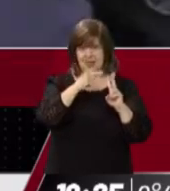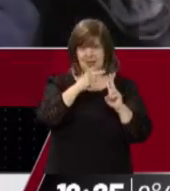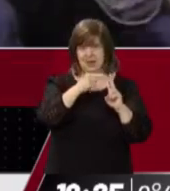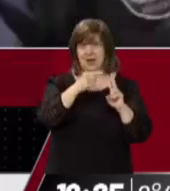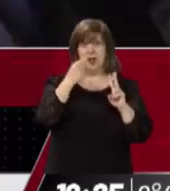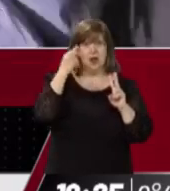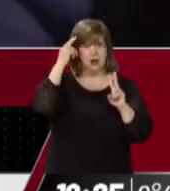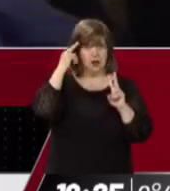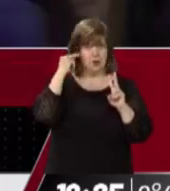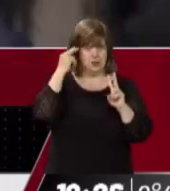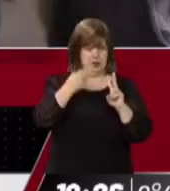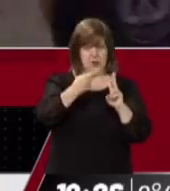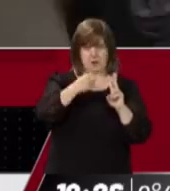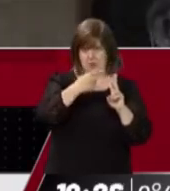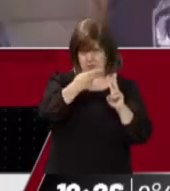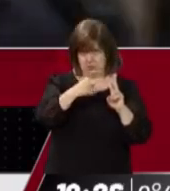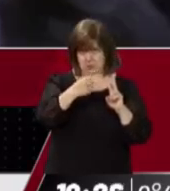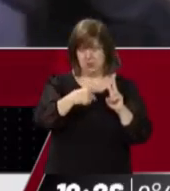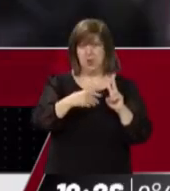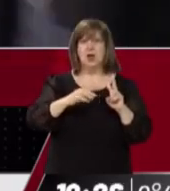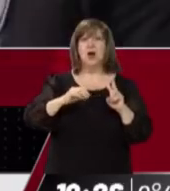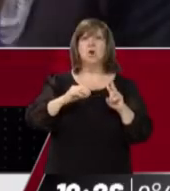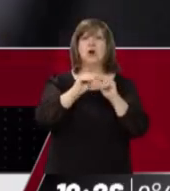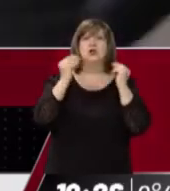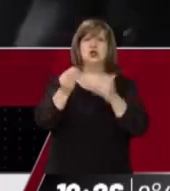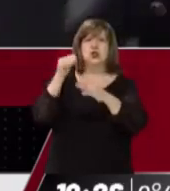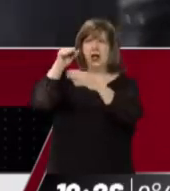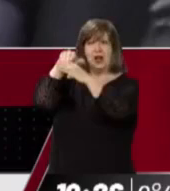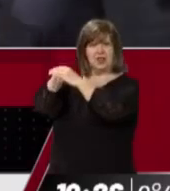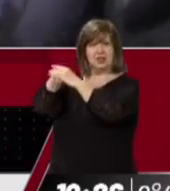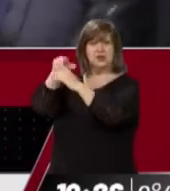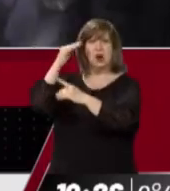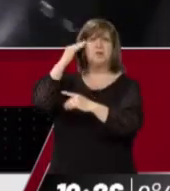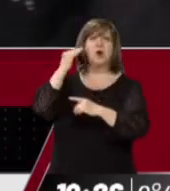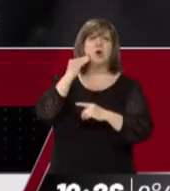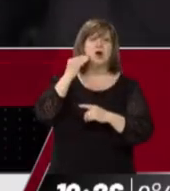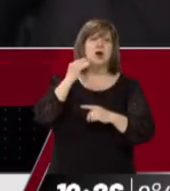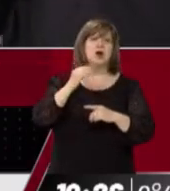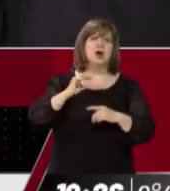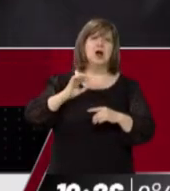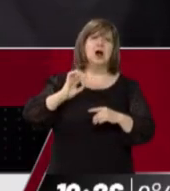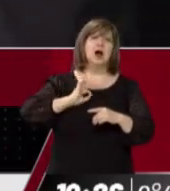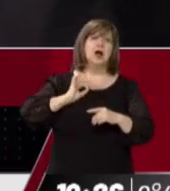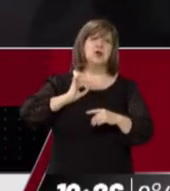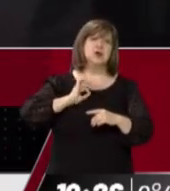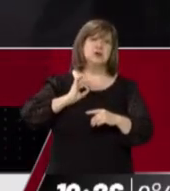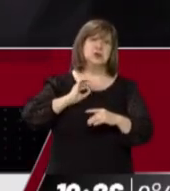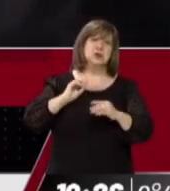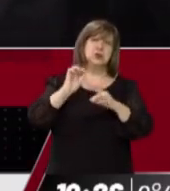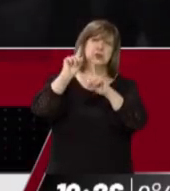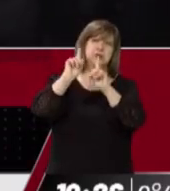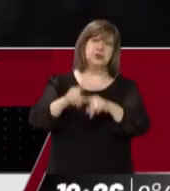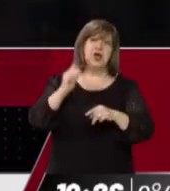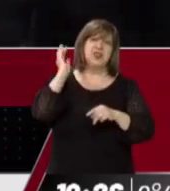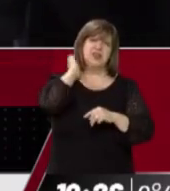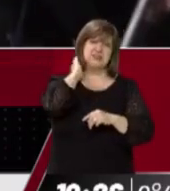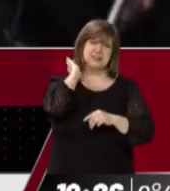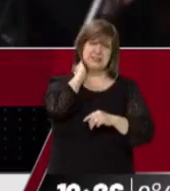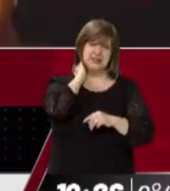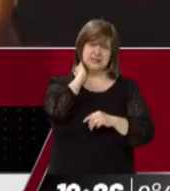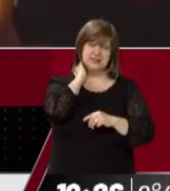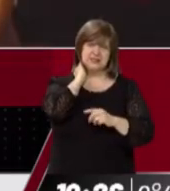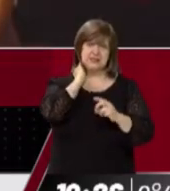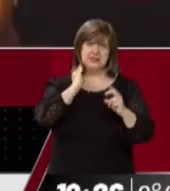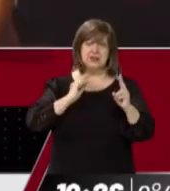99 y fueron 16 años entonces no voy a permitir por ninguna circunstancia